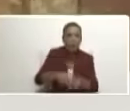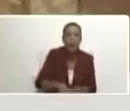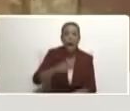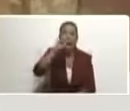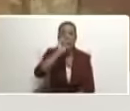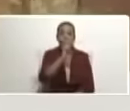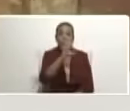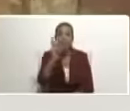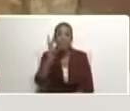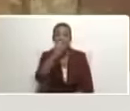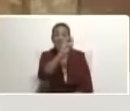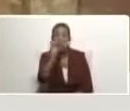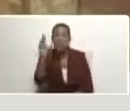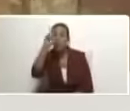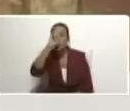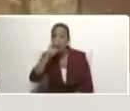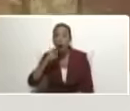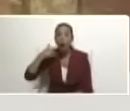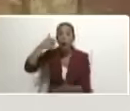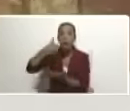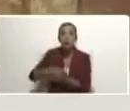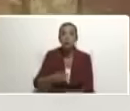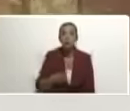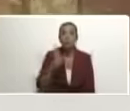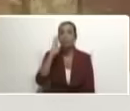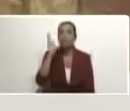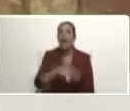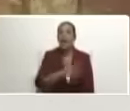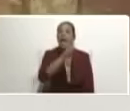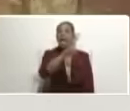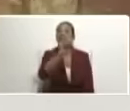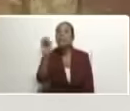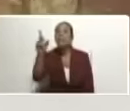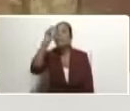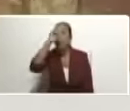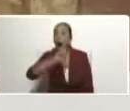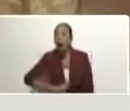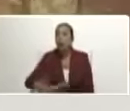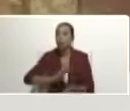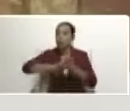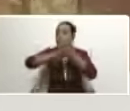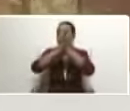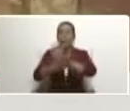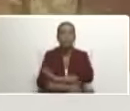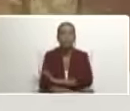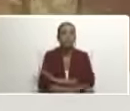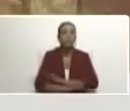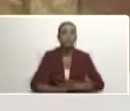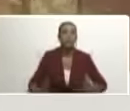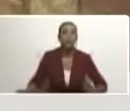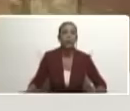durante 300 años. Naguará, 300 años, se acabó.